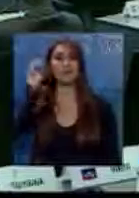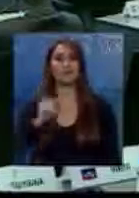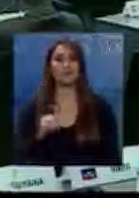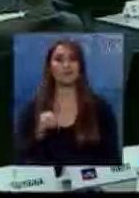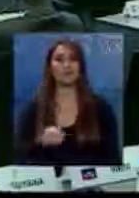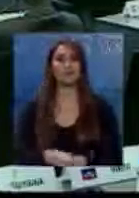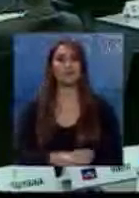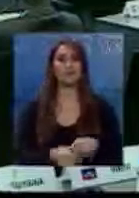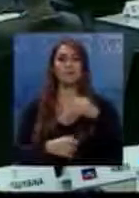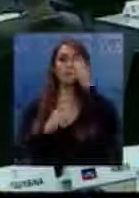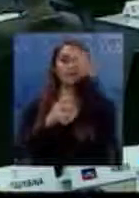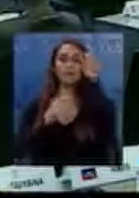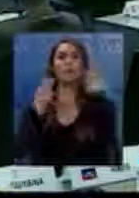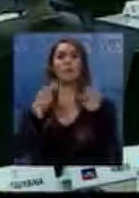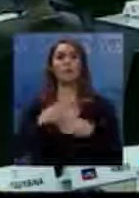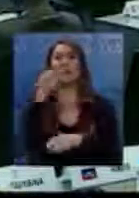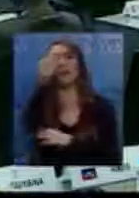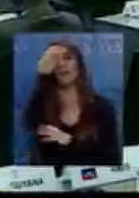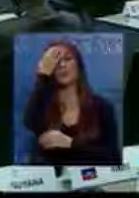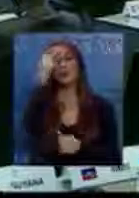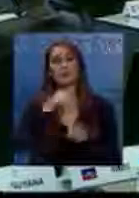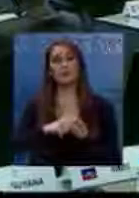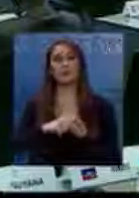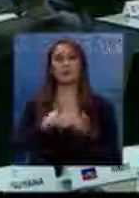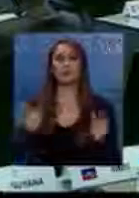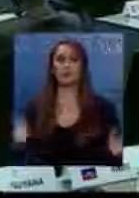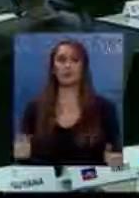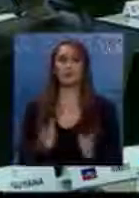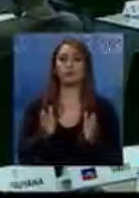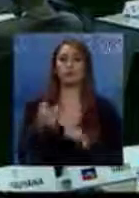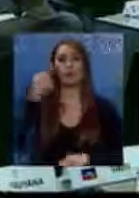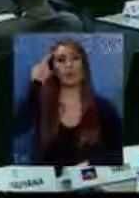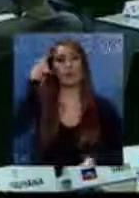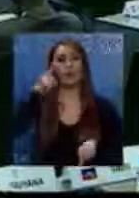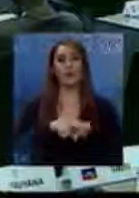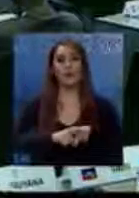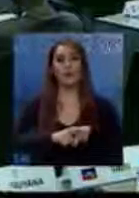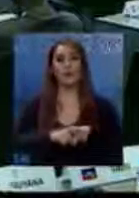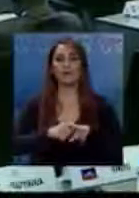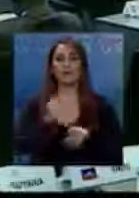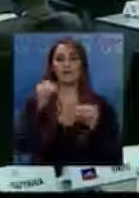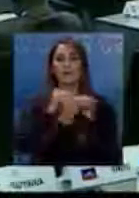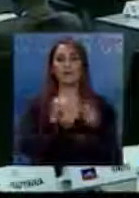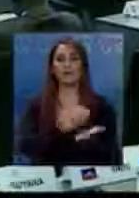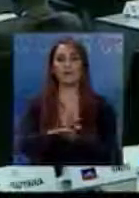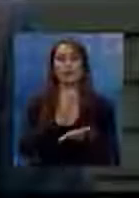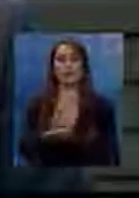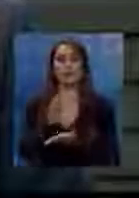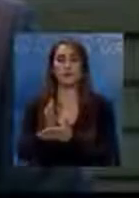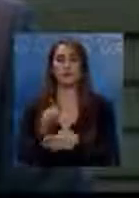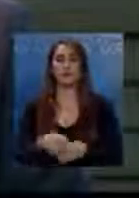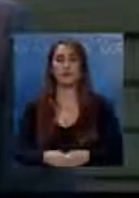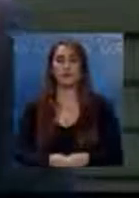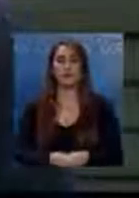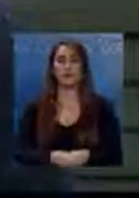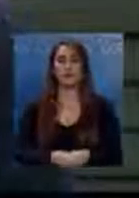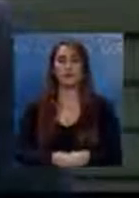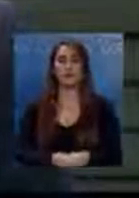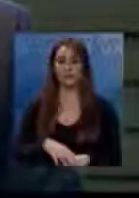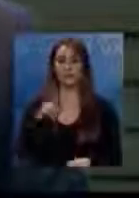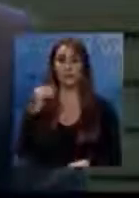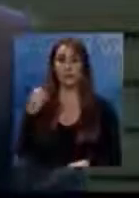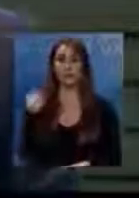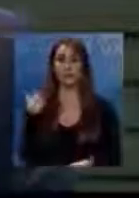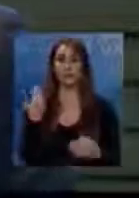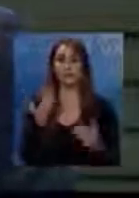35.3%. Propuso invertir más en educación e impulsar un tratado mundial para el acceso al conocimiento. Hoy no tenemos ninguna